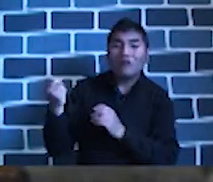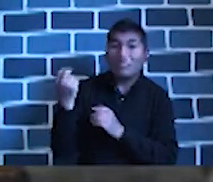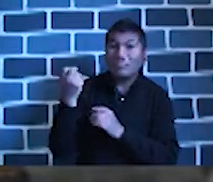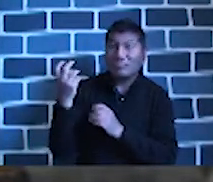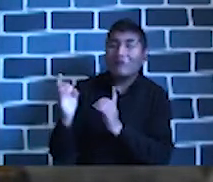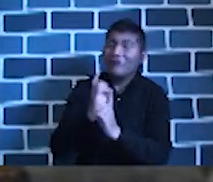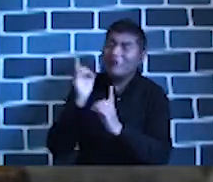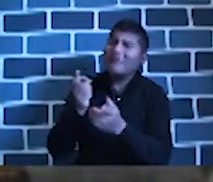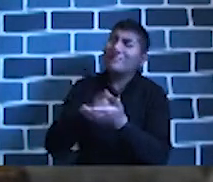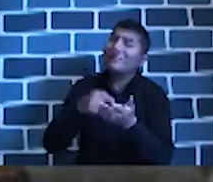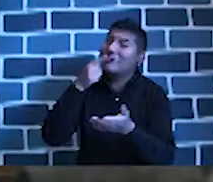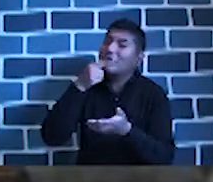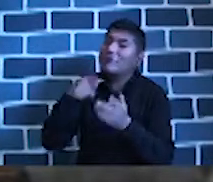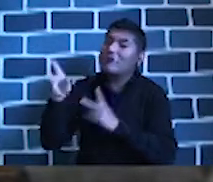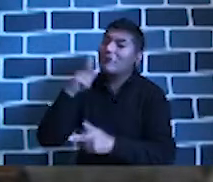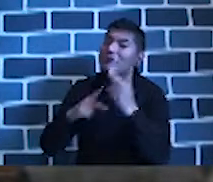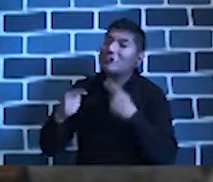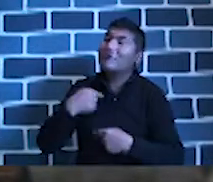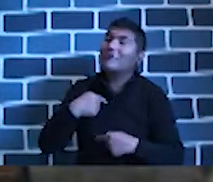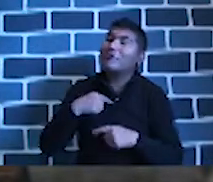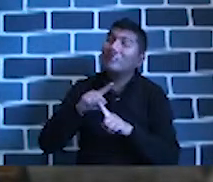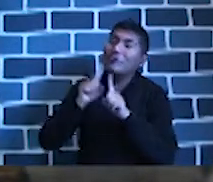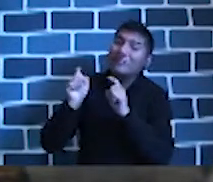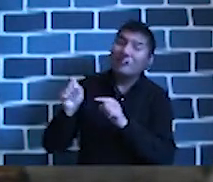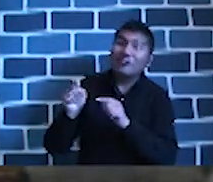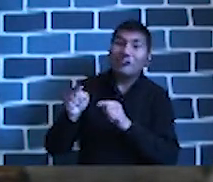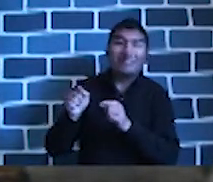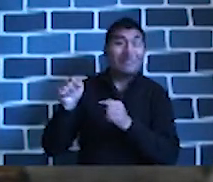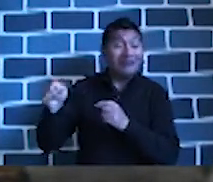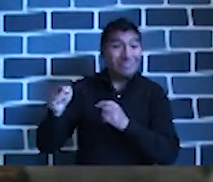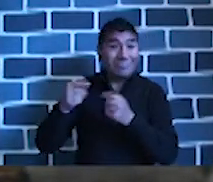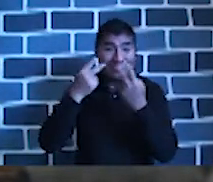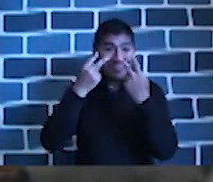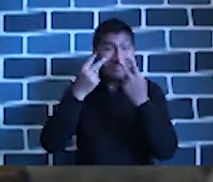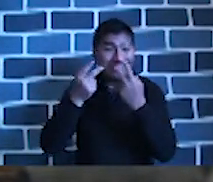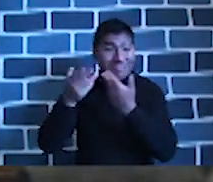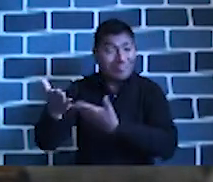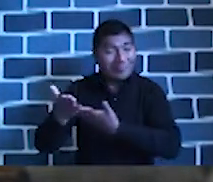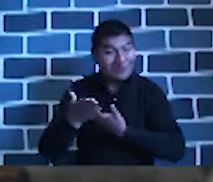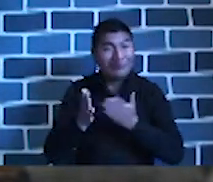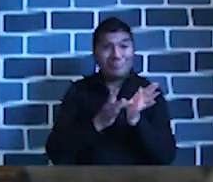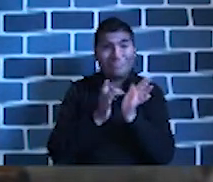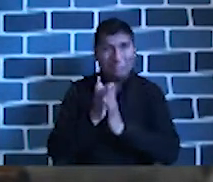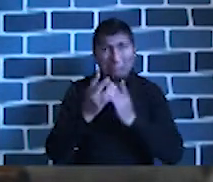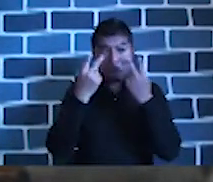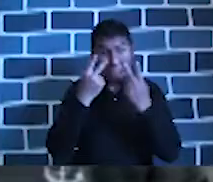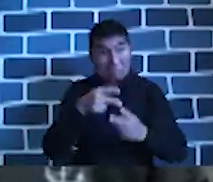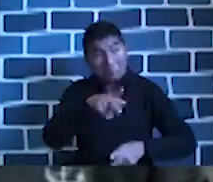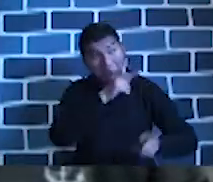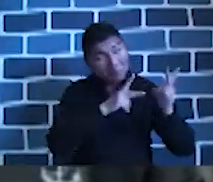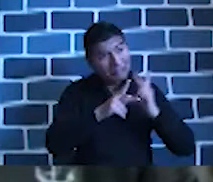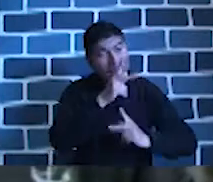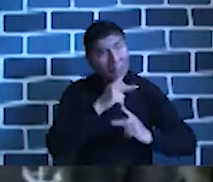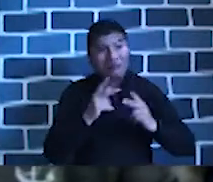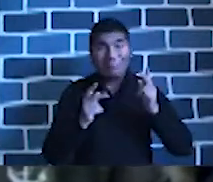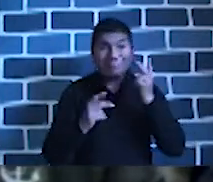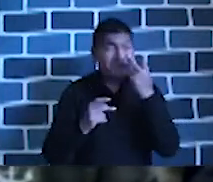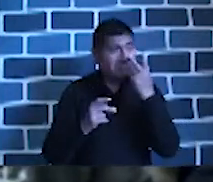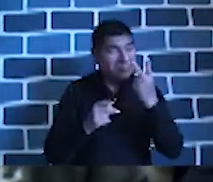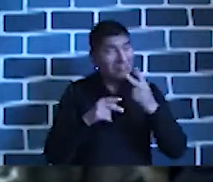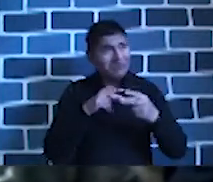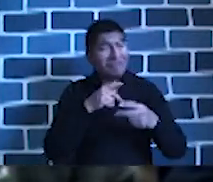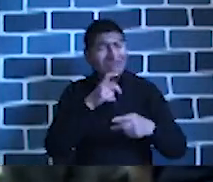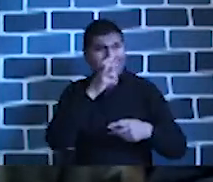la gente? Se percibe también la invitación de Jesús a escuchar a la gente, pero a escucharla también